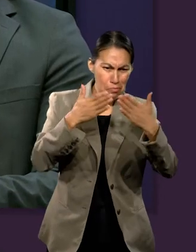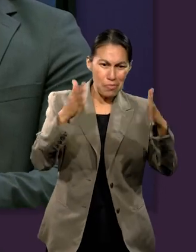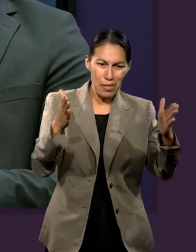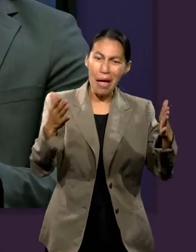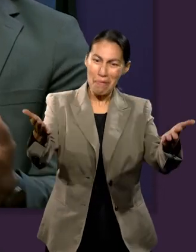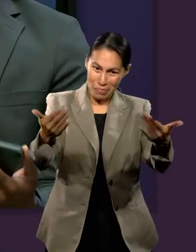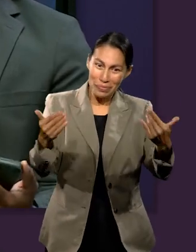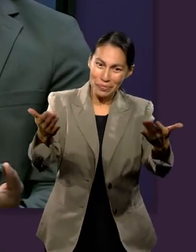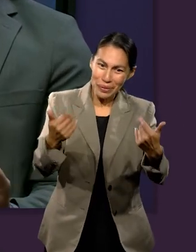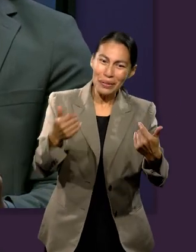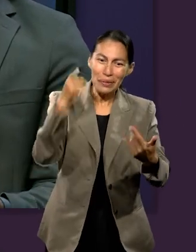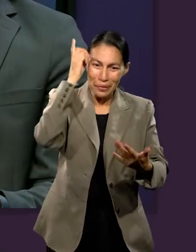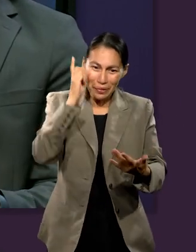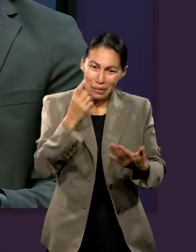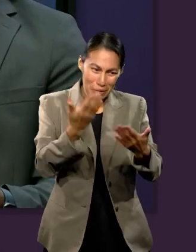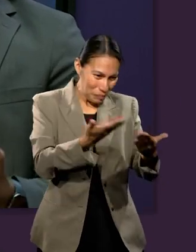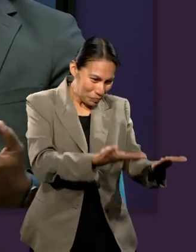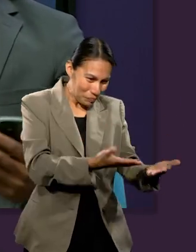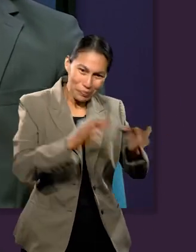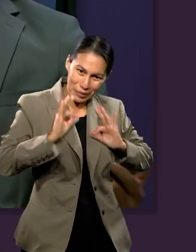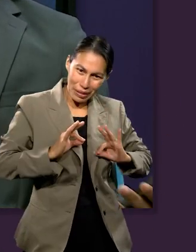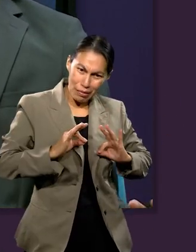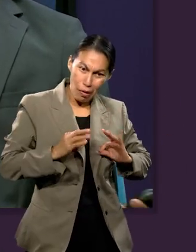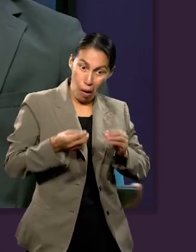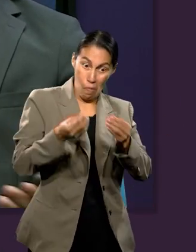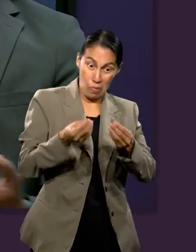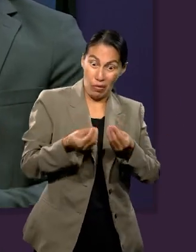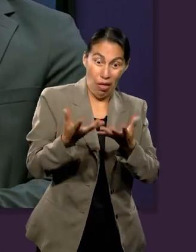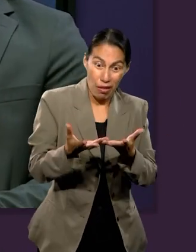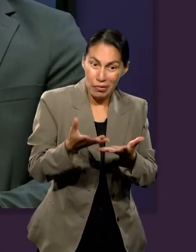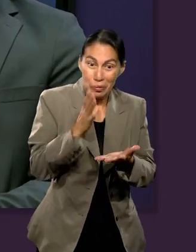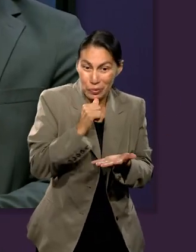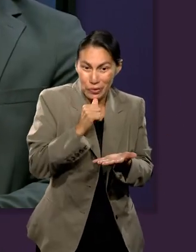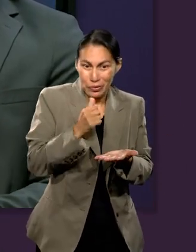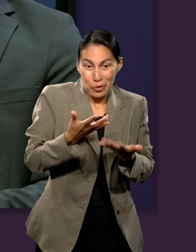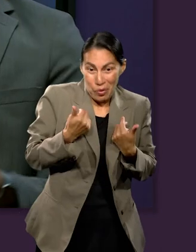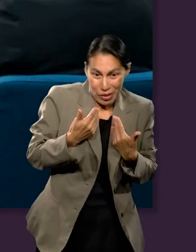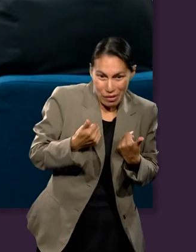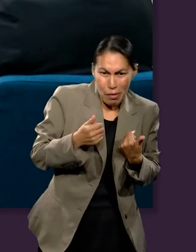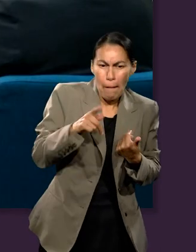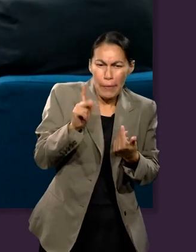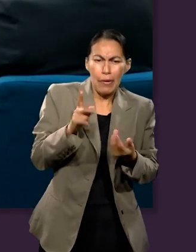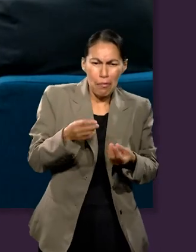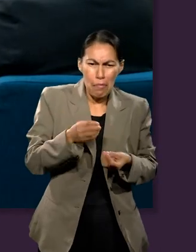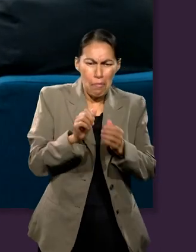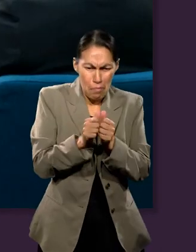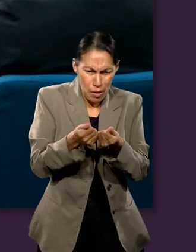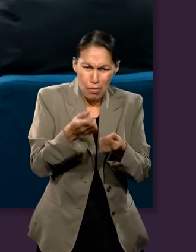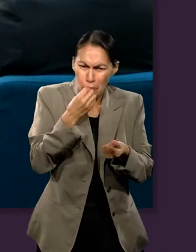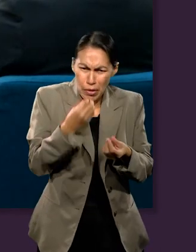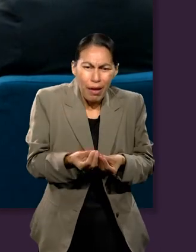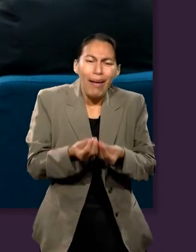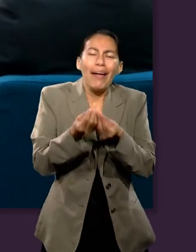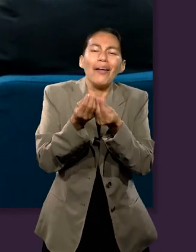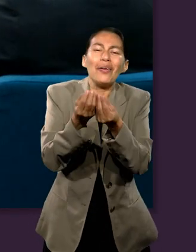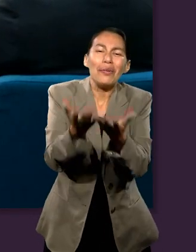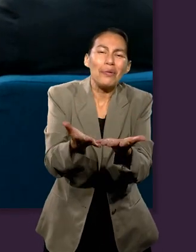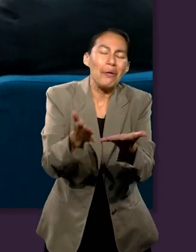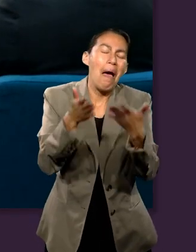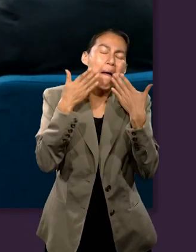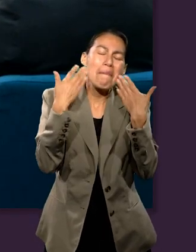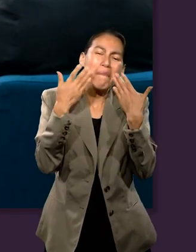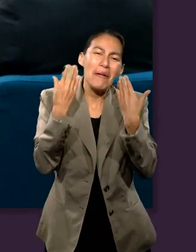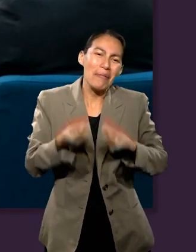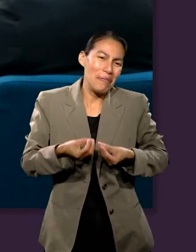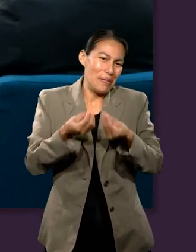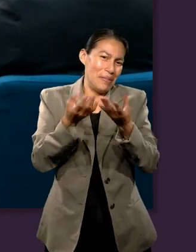podemos abrir nuestras puertas y decir Oye duerme aquí aunque no tengo mucho come de este pan y eso es una cosa que